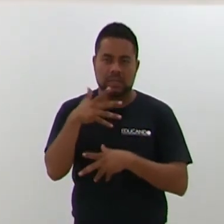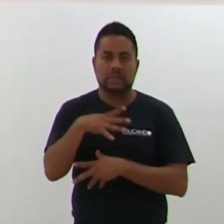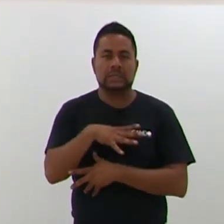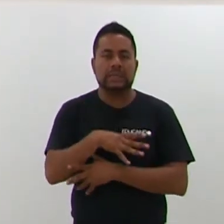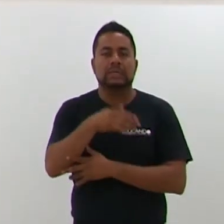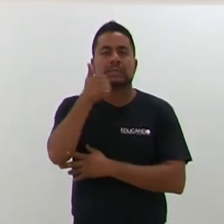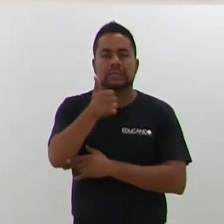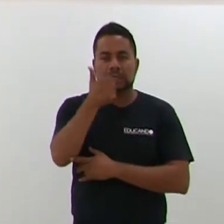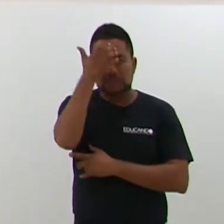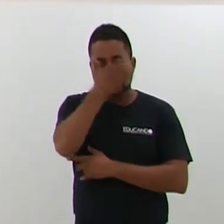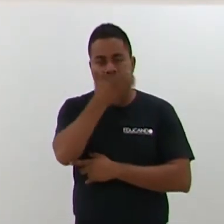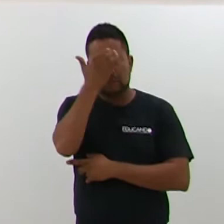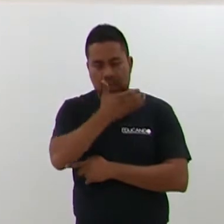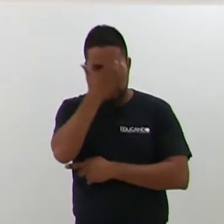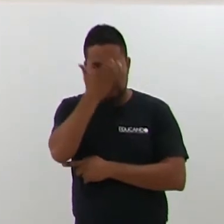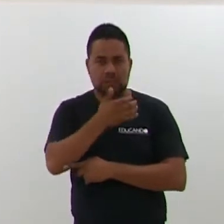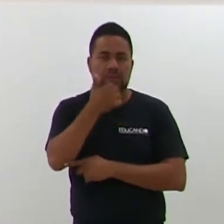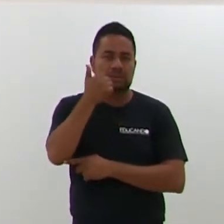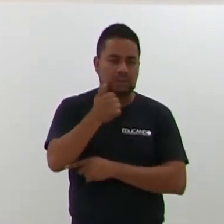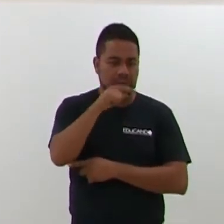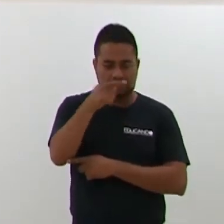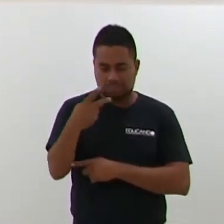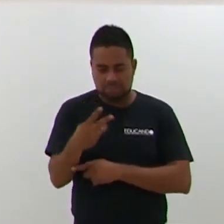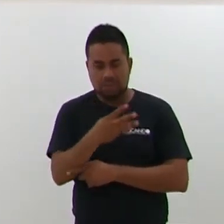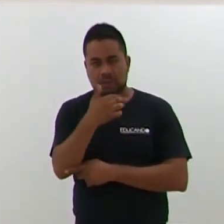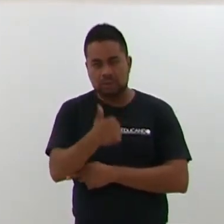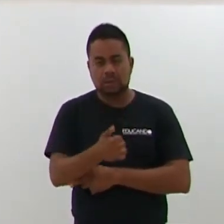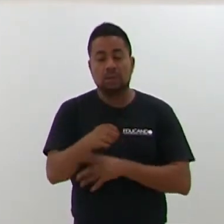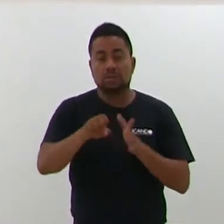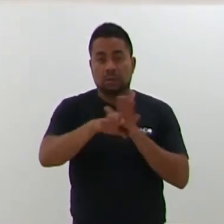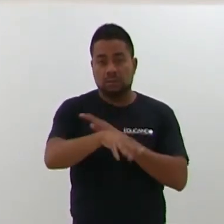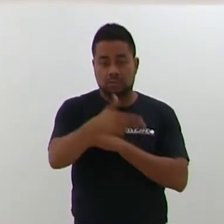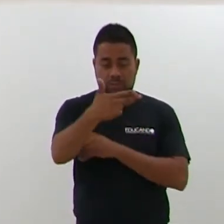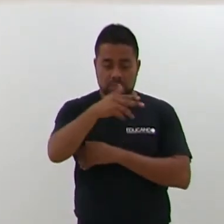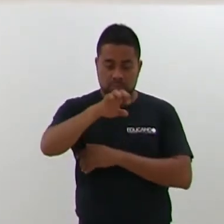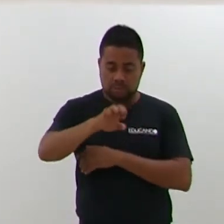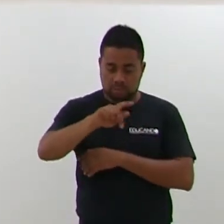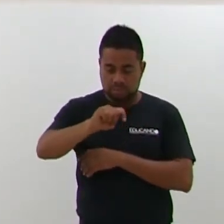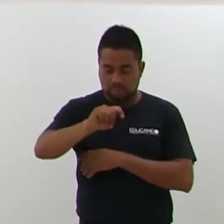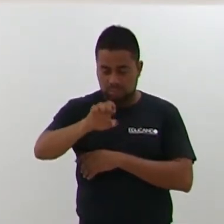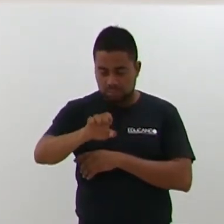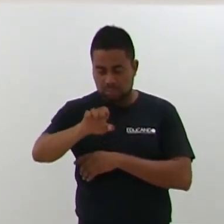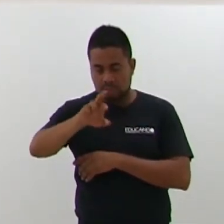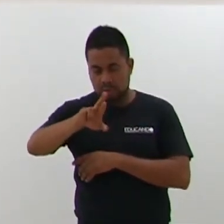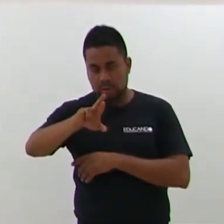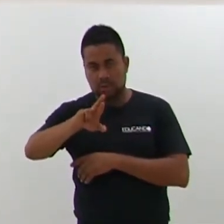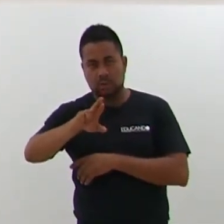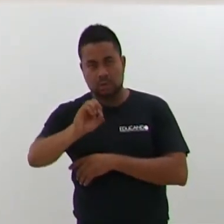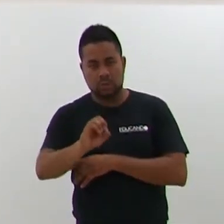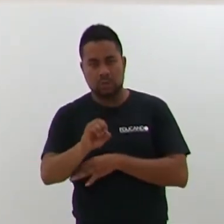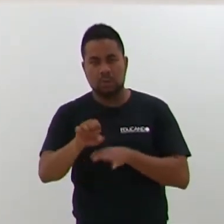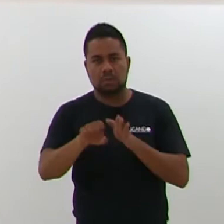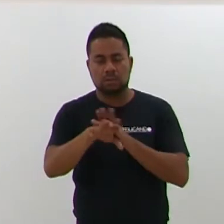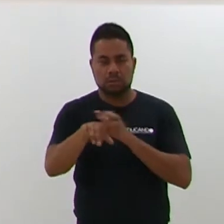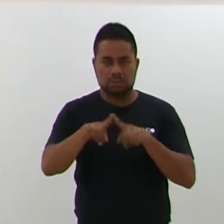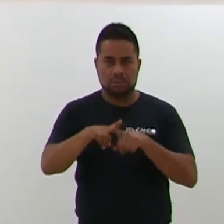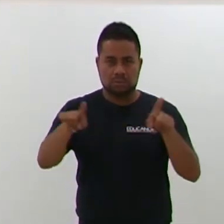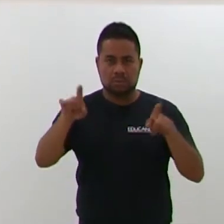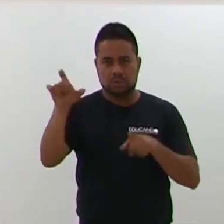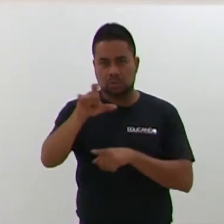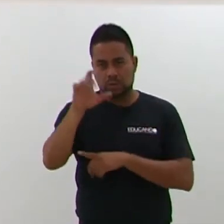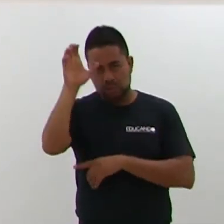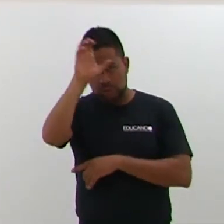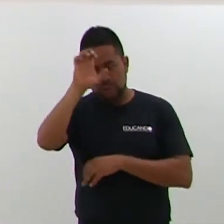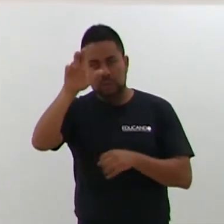lados, ¿verdad? Bueno, vamos a continuar. Hétero. Hétero tiene que ver con lo que es distinto. En ciencias